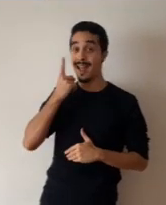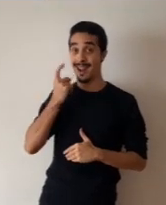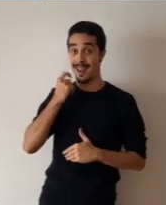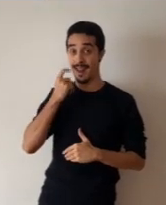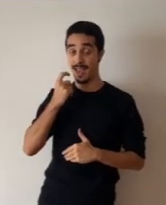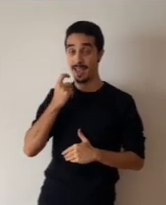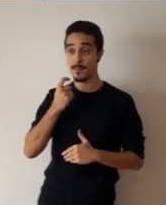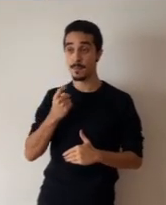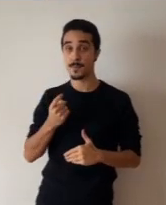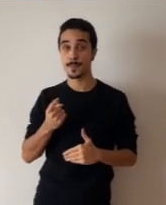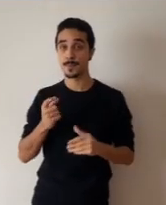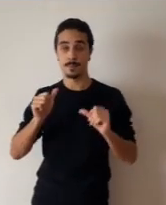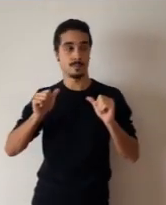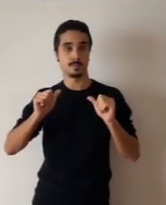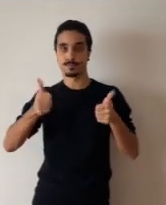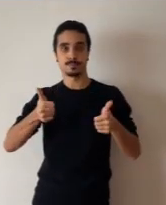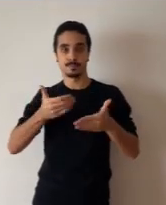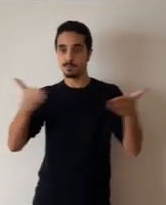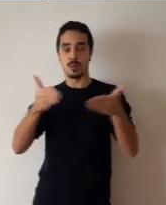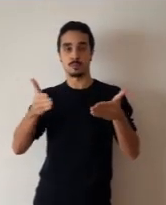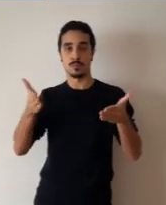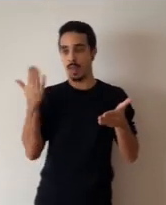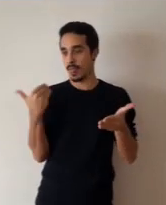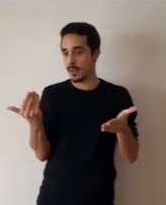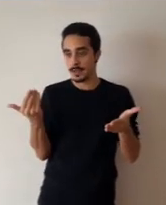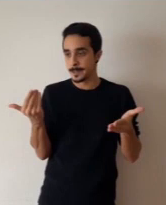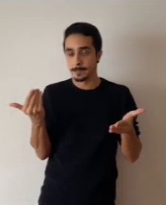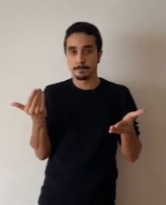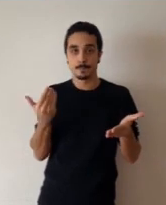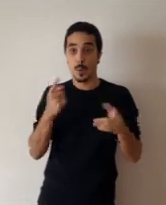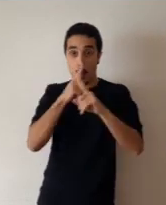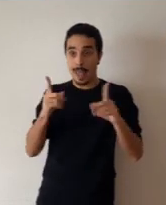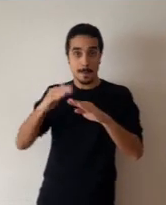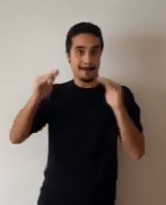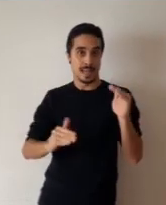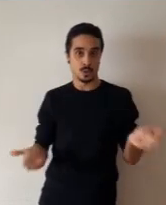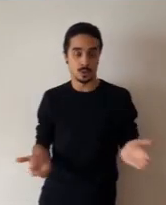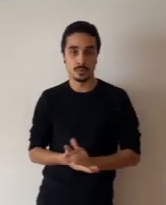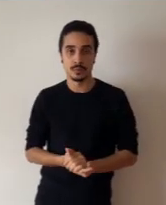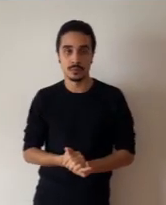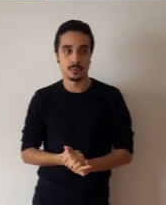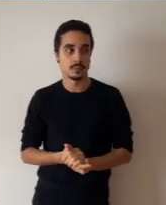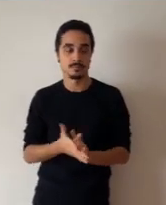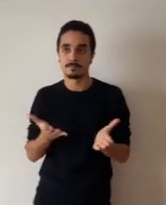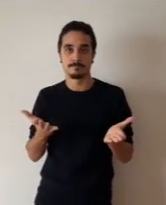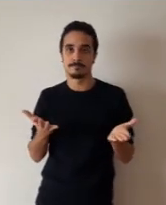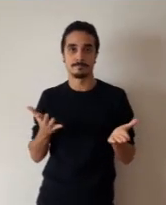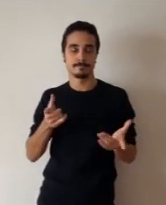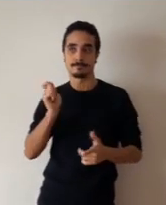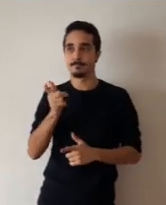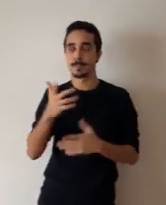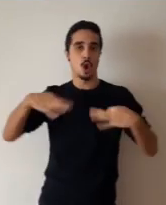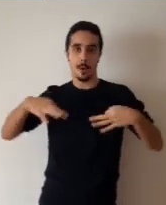de la regla. O sea, una niña que le ha venido la regla por primera vez ni siquiera hace